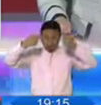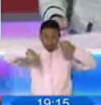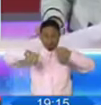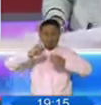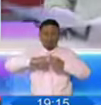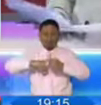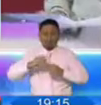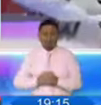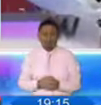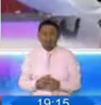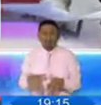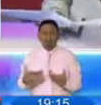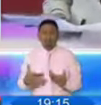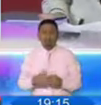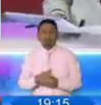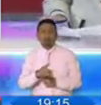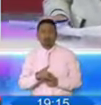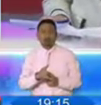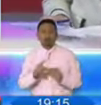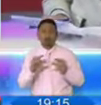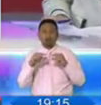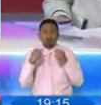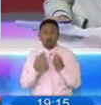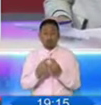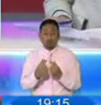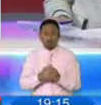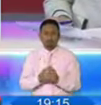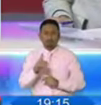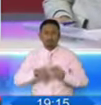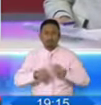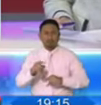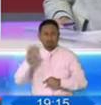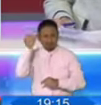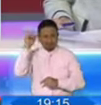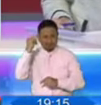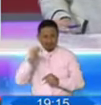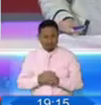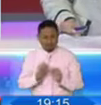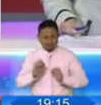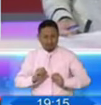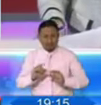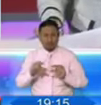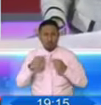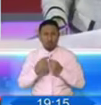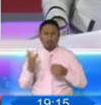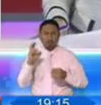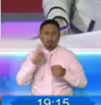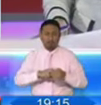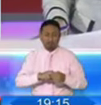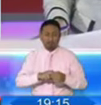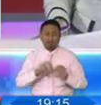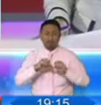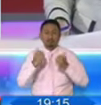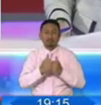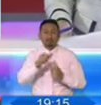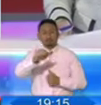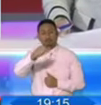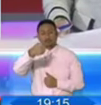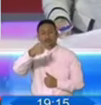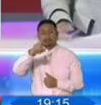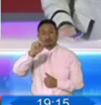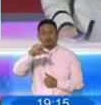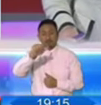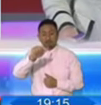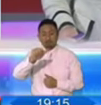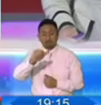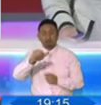República, donde hubo un movimiento de algunos coidearios y también militantes, entre ellos la asambleísta Marcela Guiñaga y también